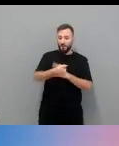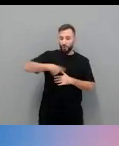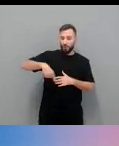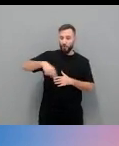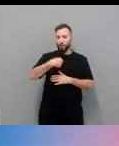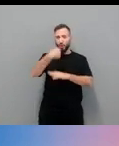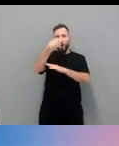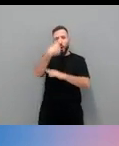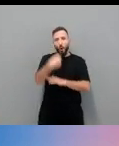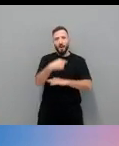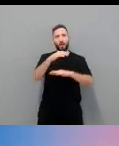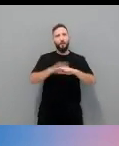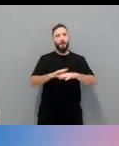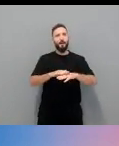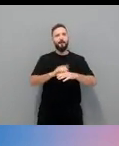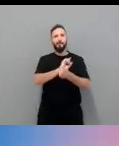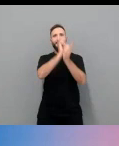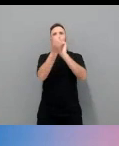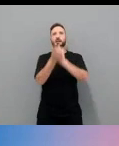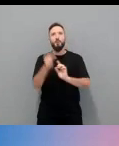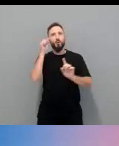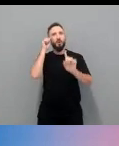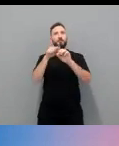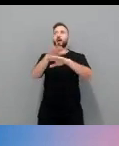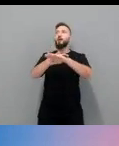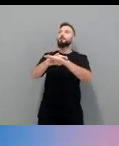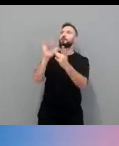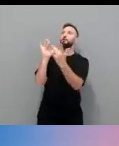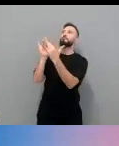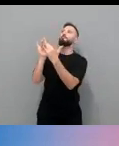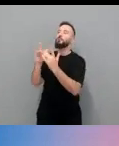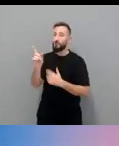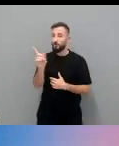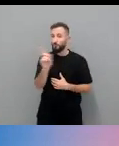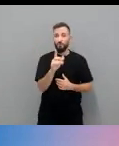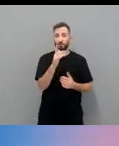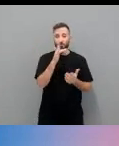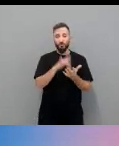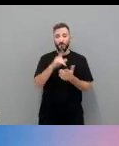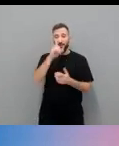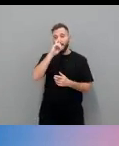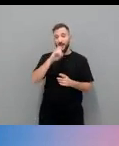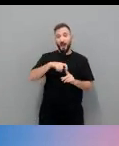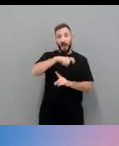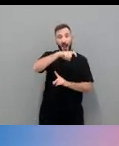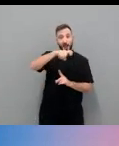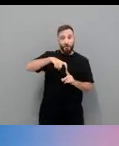a relacionarnos con la administración de esta manera, sino que cada individuo va a tener que